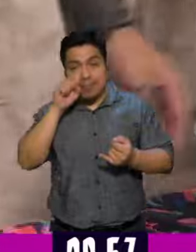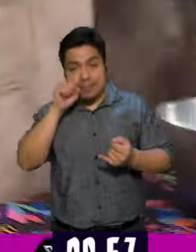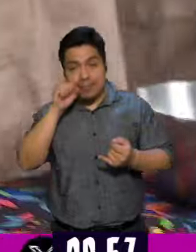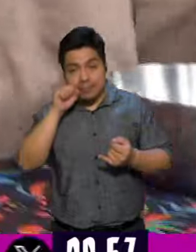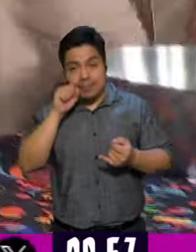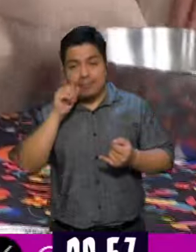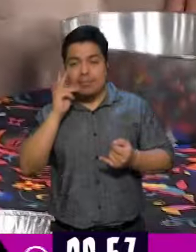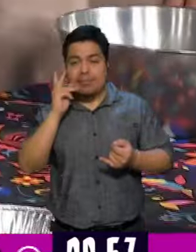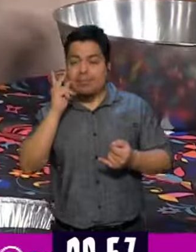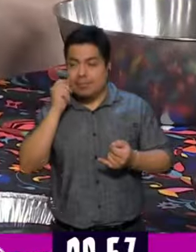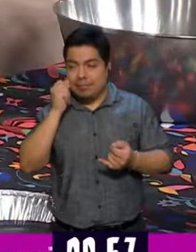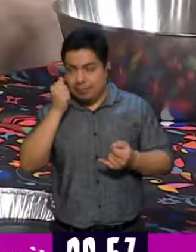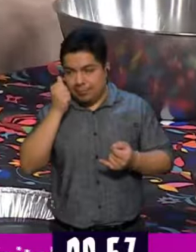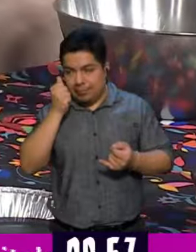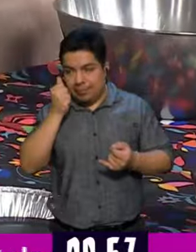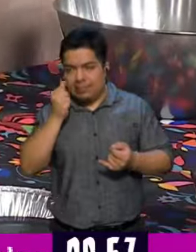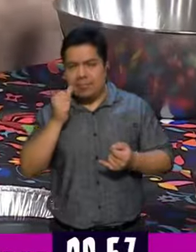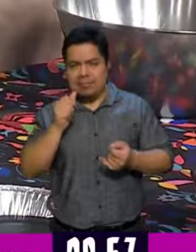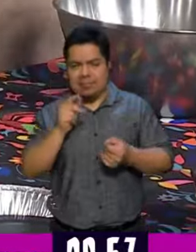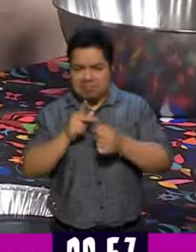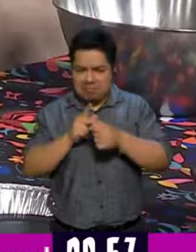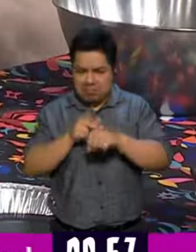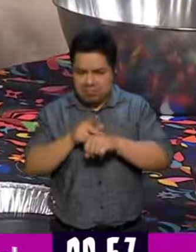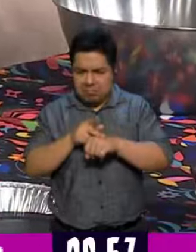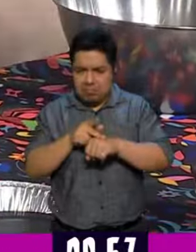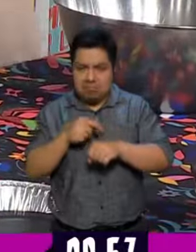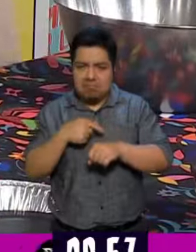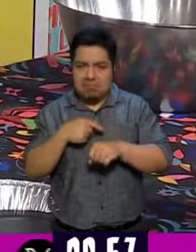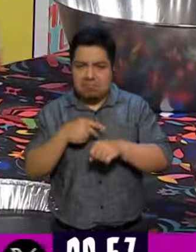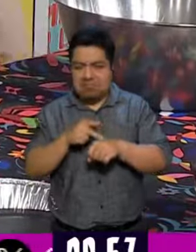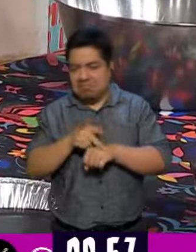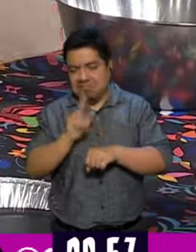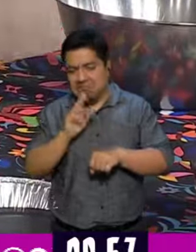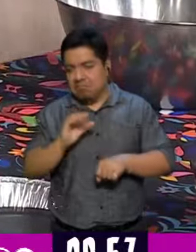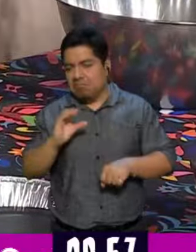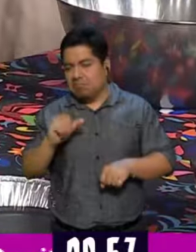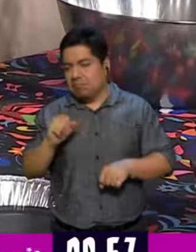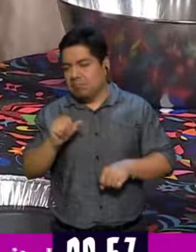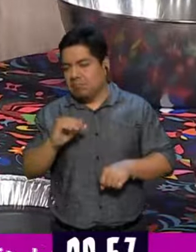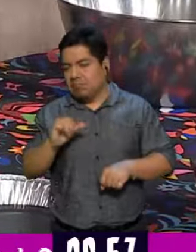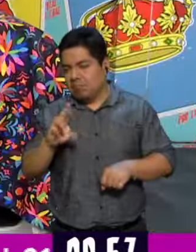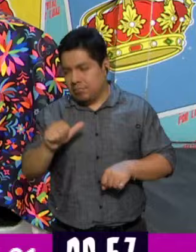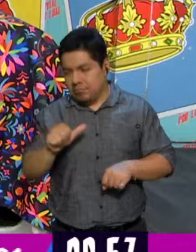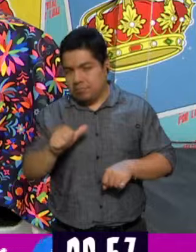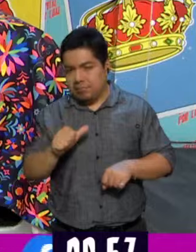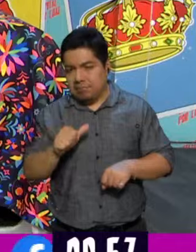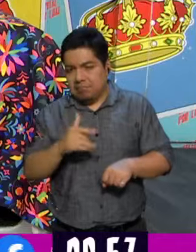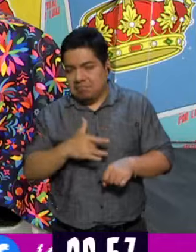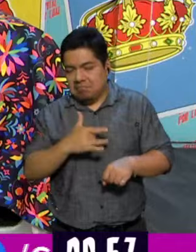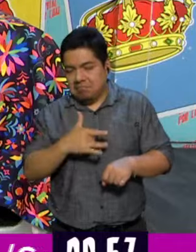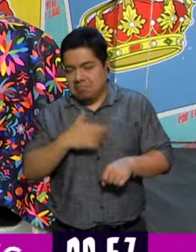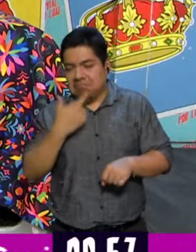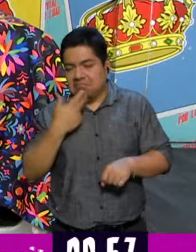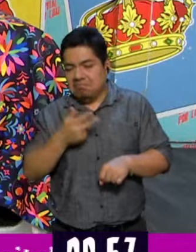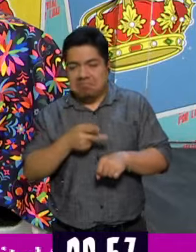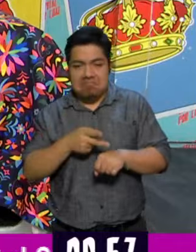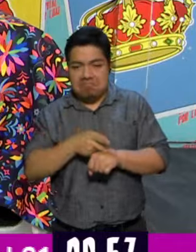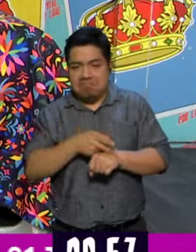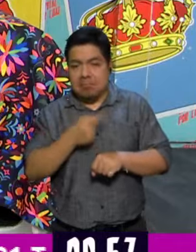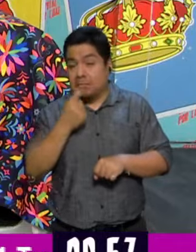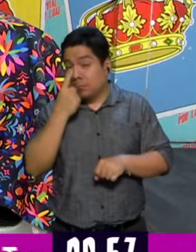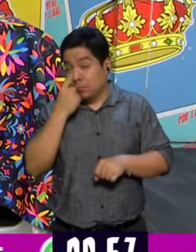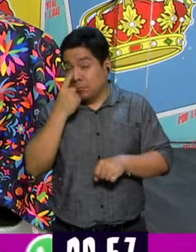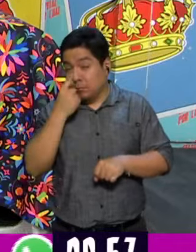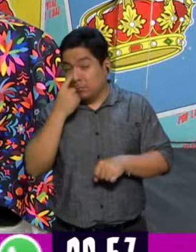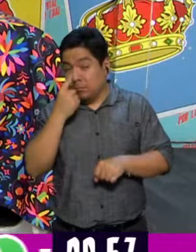Le decimos piel, ¿por qué no cáscara? Porque yo le digo piel, pero sí es cáscara. Ah, ¿y se oye más bonito así de piel? Canela.